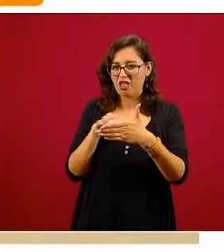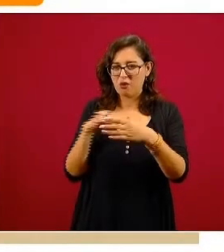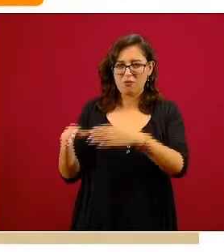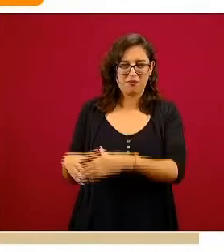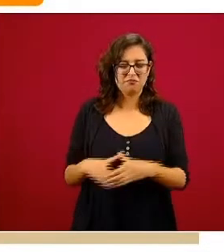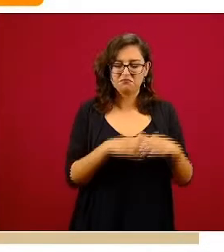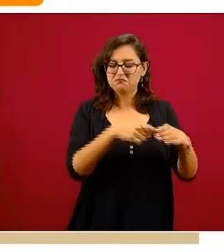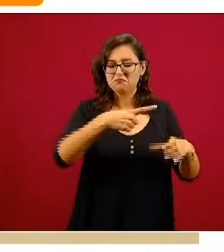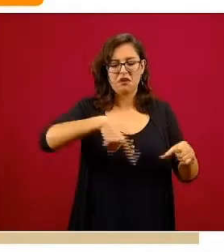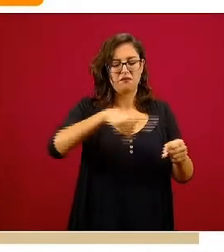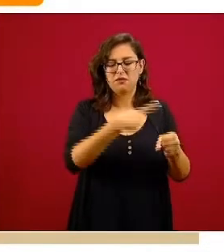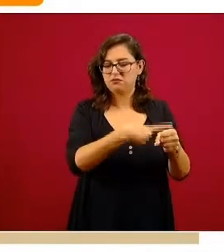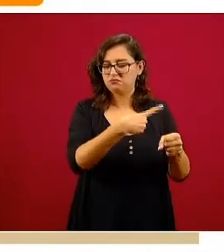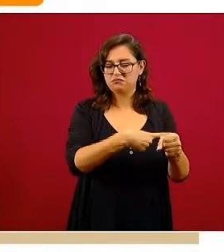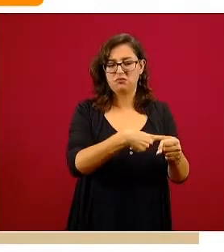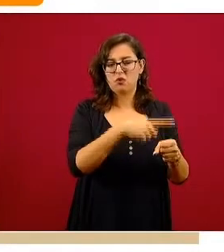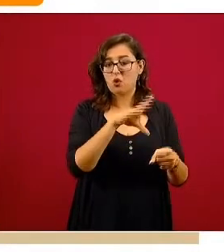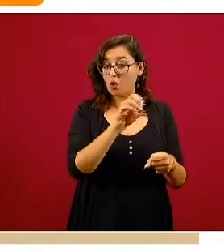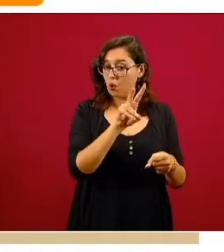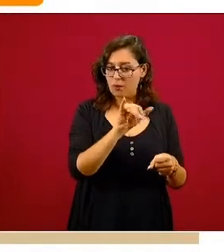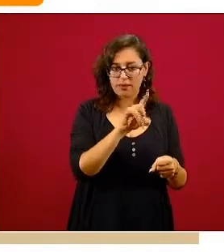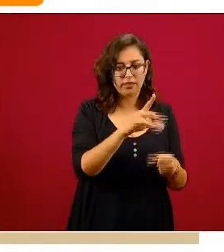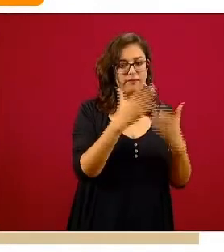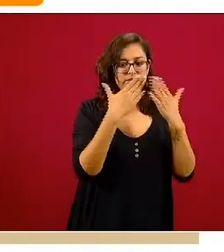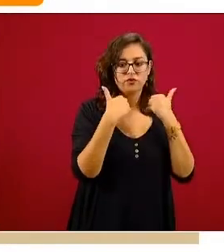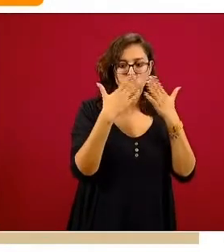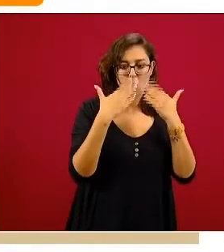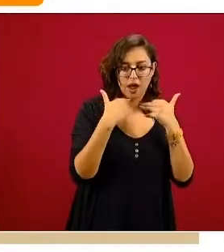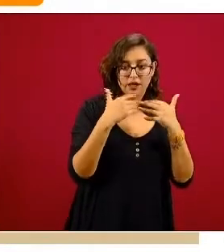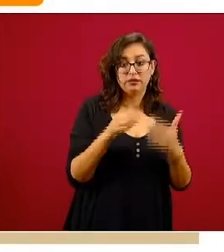COVID-19, y el día de hoy actualizamos la cifra de los casos